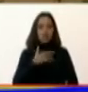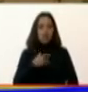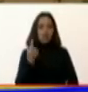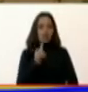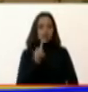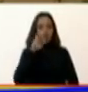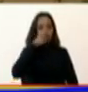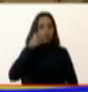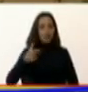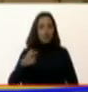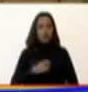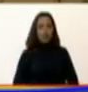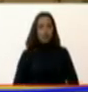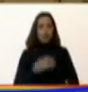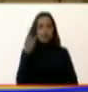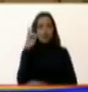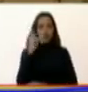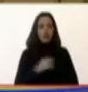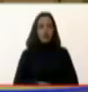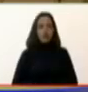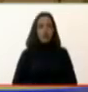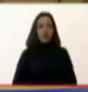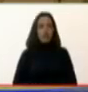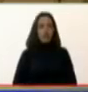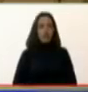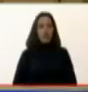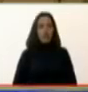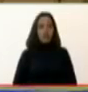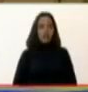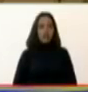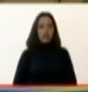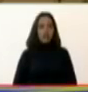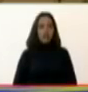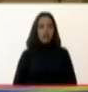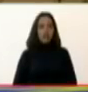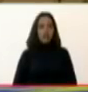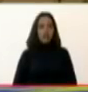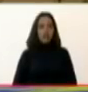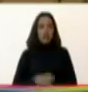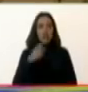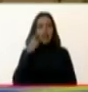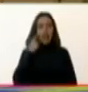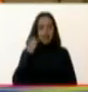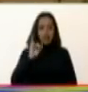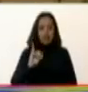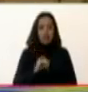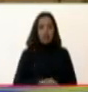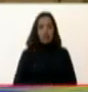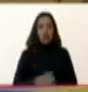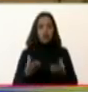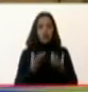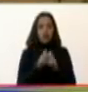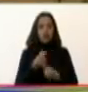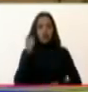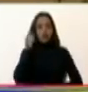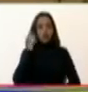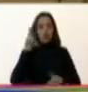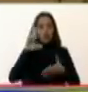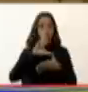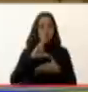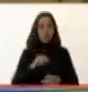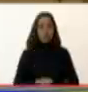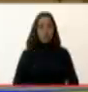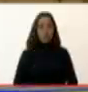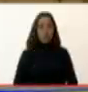Bolivia, no se sienta solo el pueblo de Haití, no se sienta solo el pueblo de Chile, no se sientan solas las mujeres latinoamericanas, no se sienta